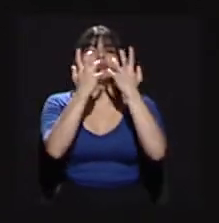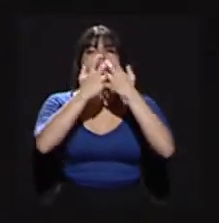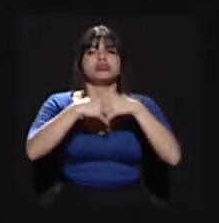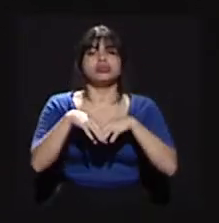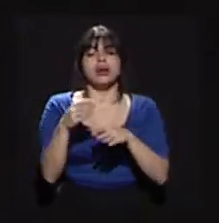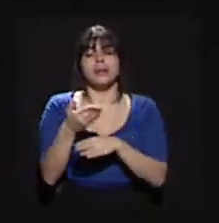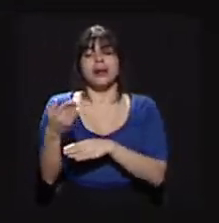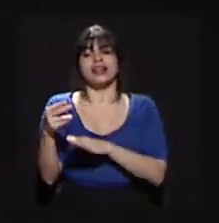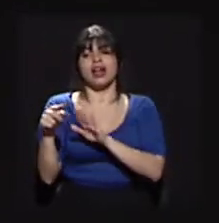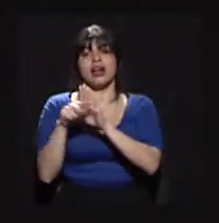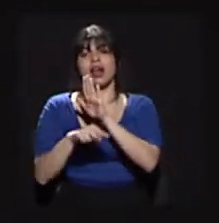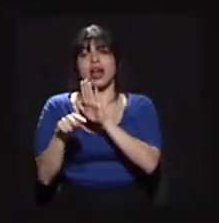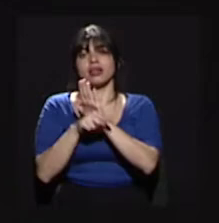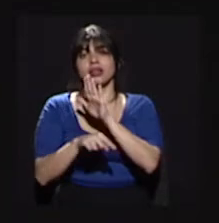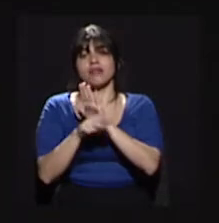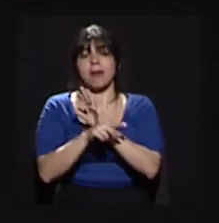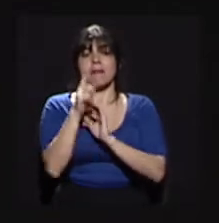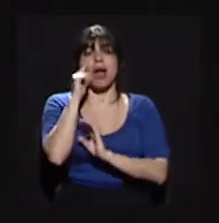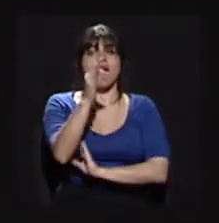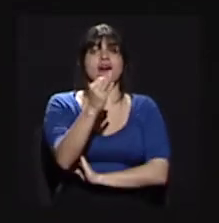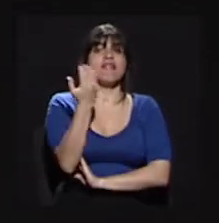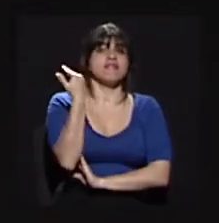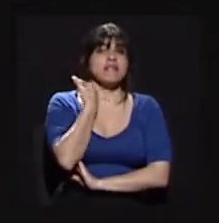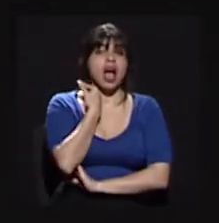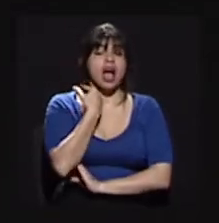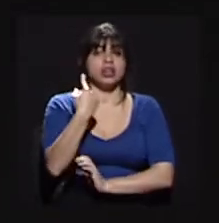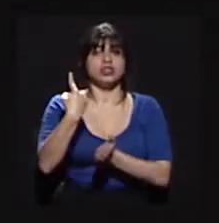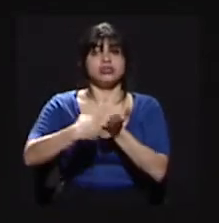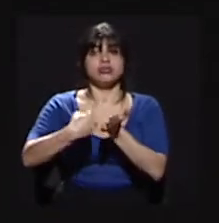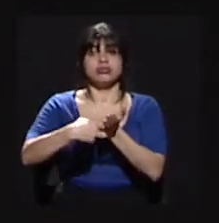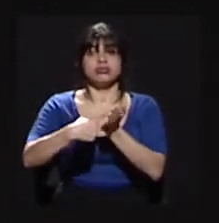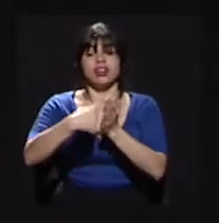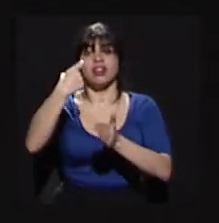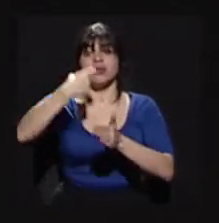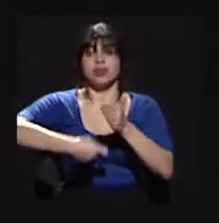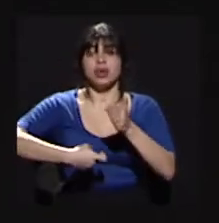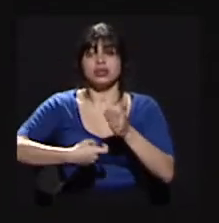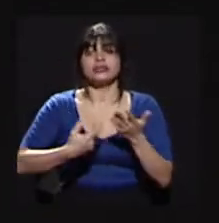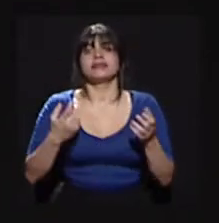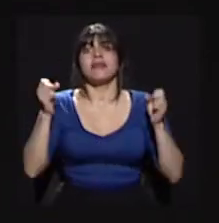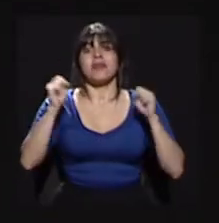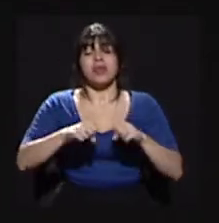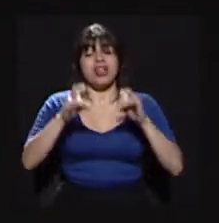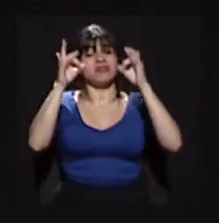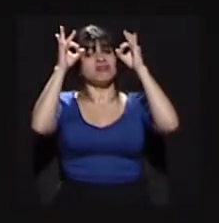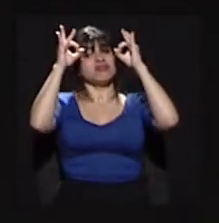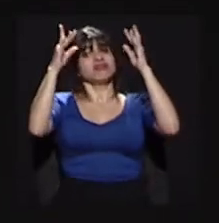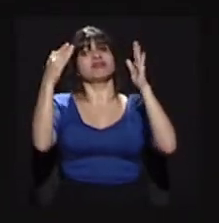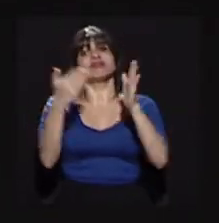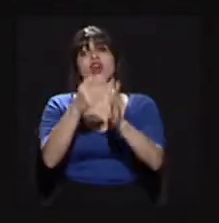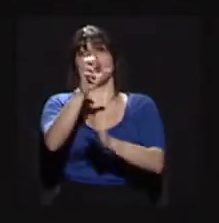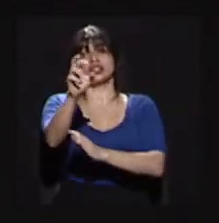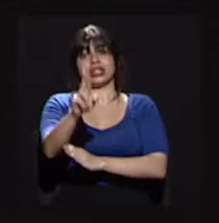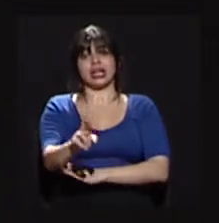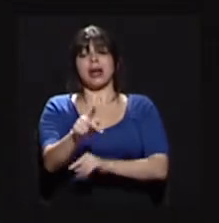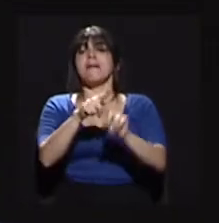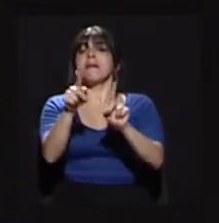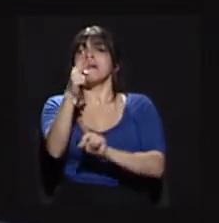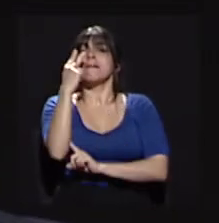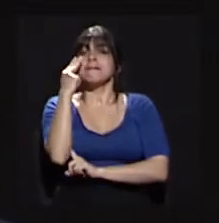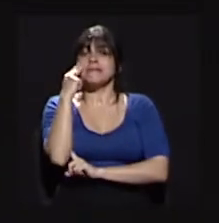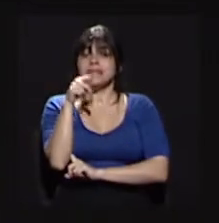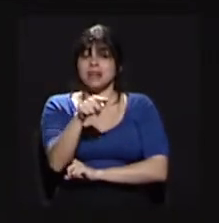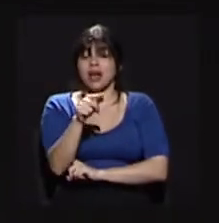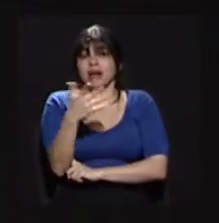negativos a un fracaso en el debate fiscal puede tener consecuencias catastróficas para costa rica pero vea usted ahí